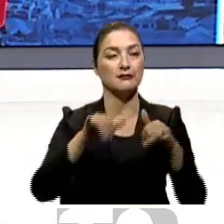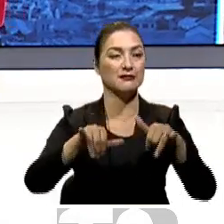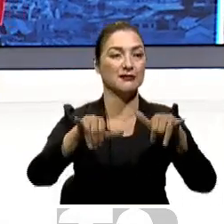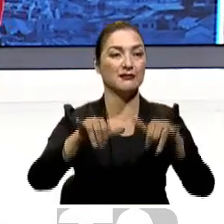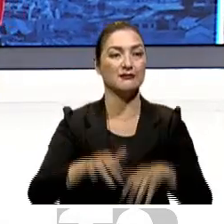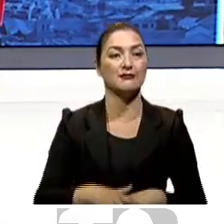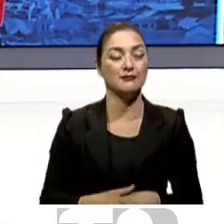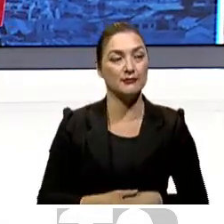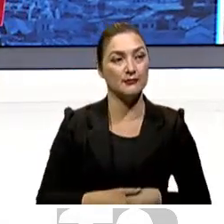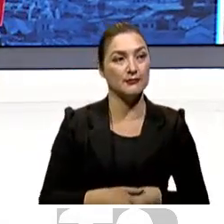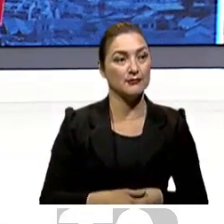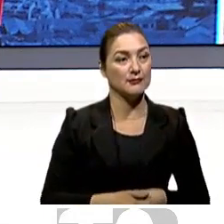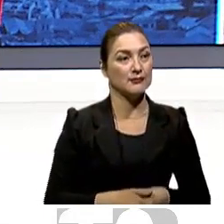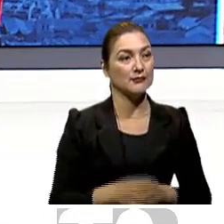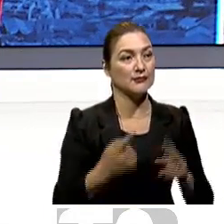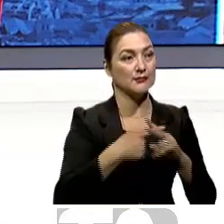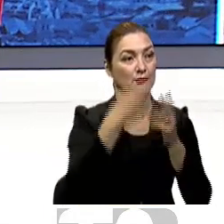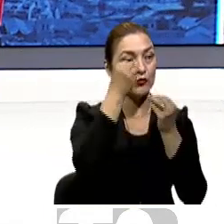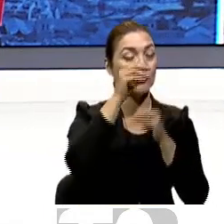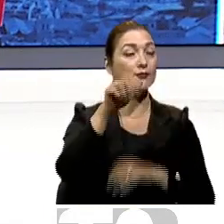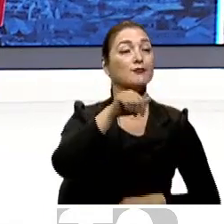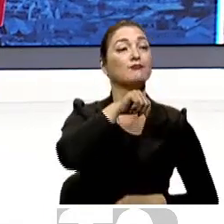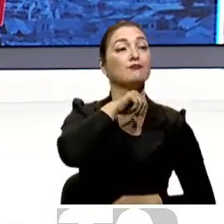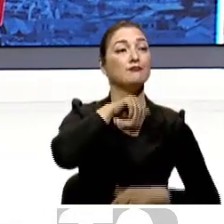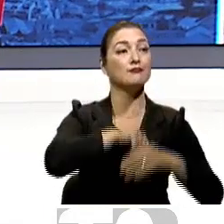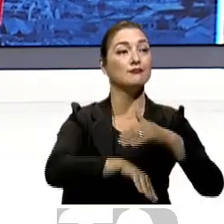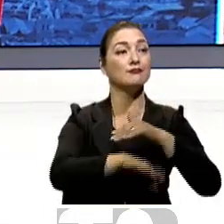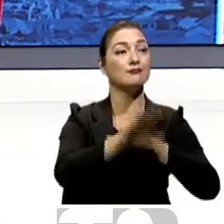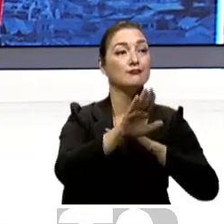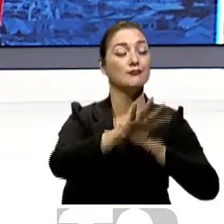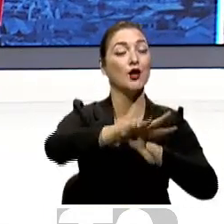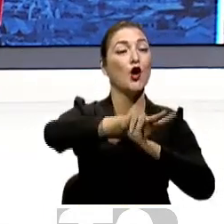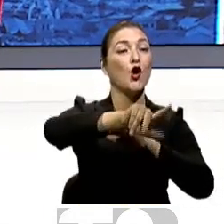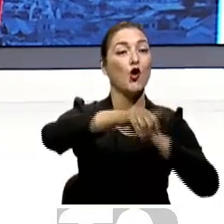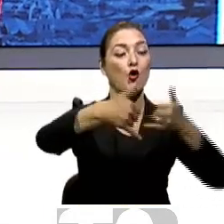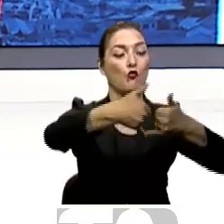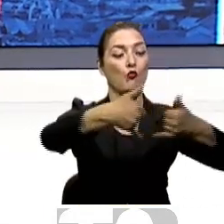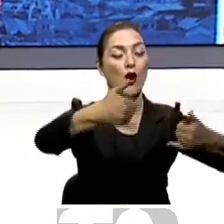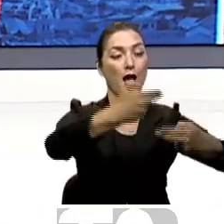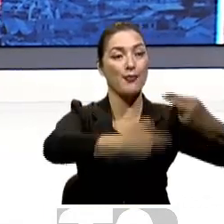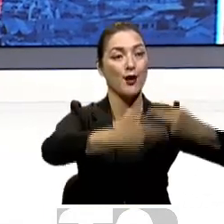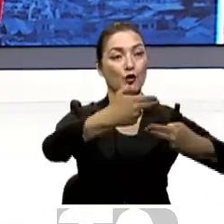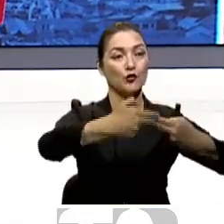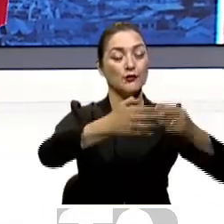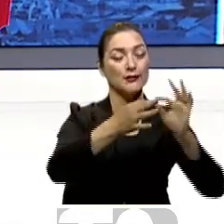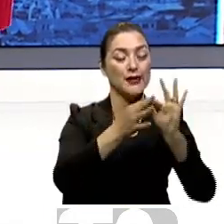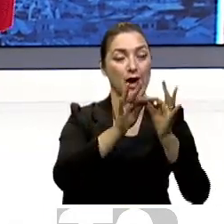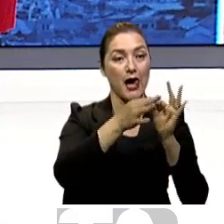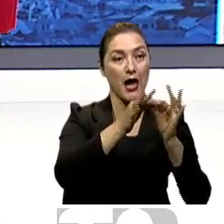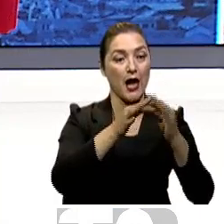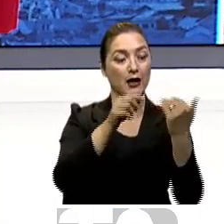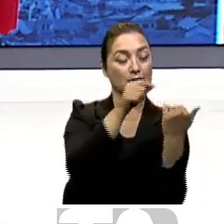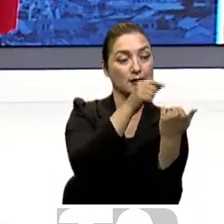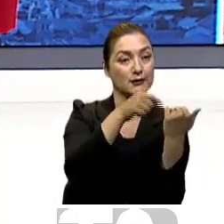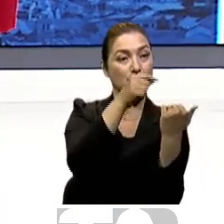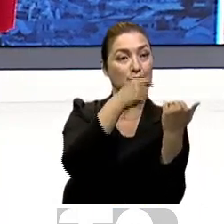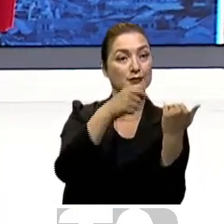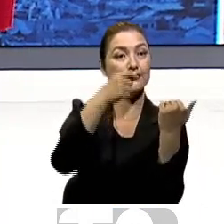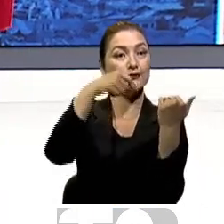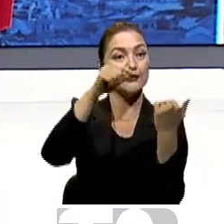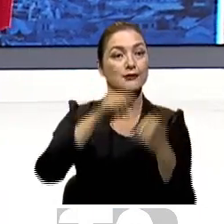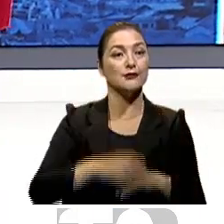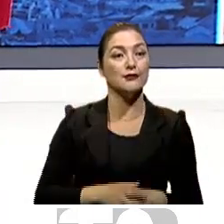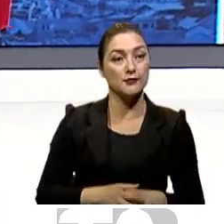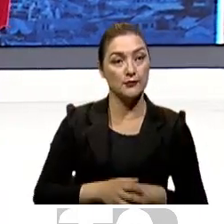arrancamos contándoles que delincuentes ingresaron a robar en un local donde se arreglan uñas. Juan Miguel Rodríguez informa que